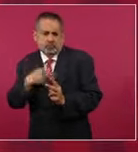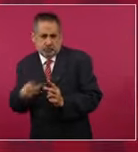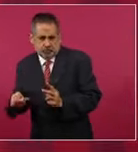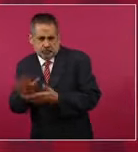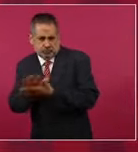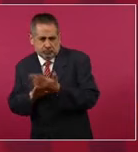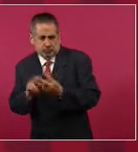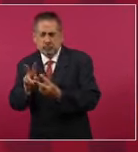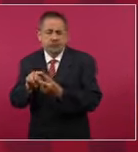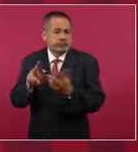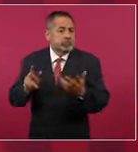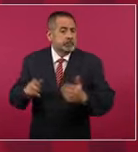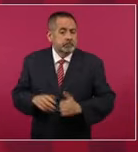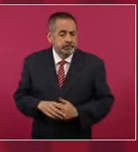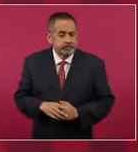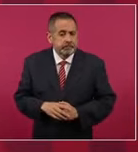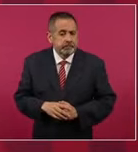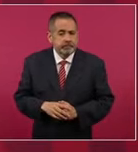¿qué?